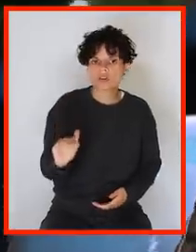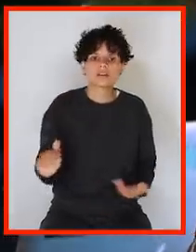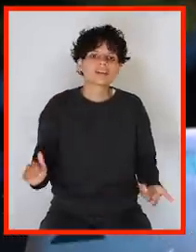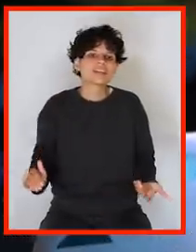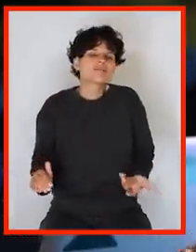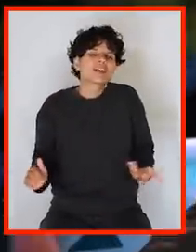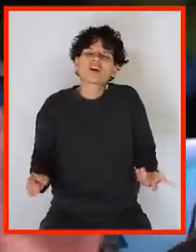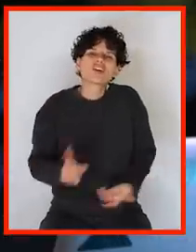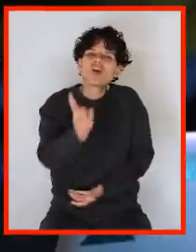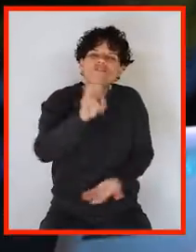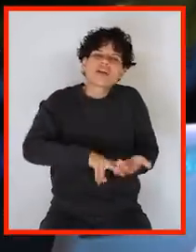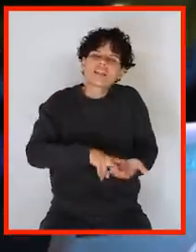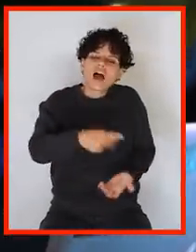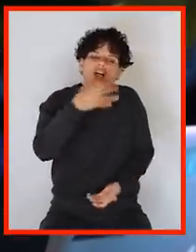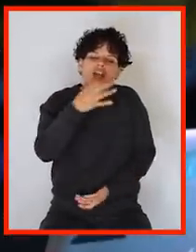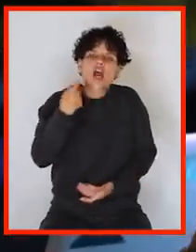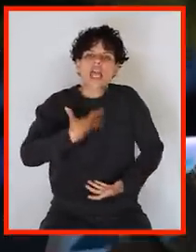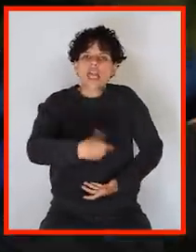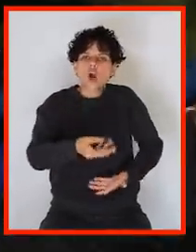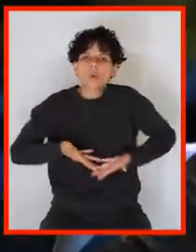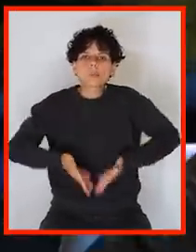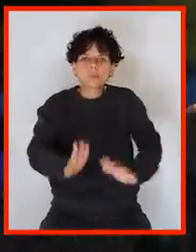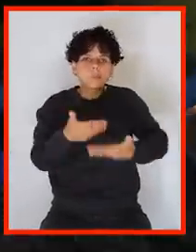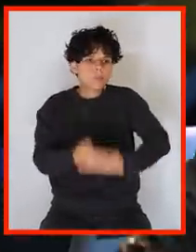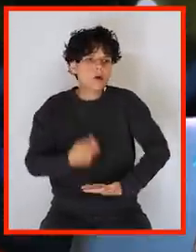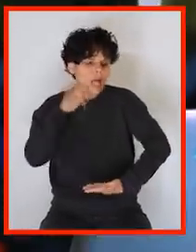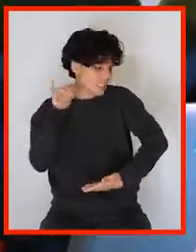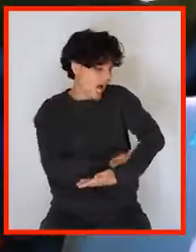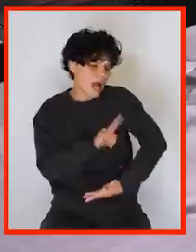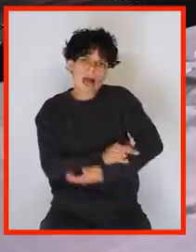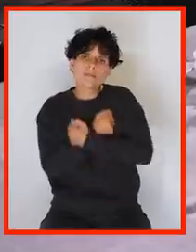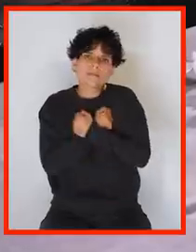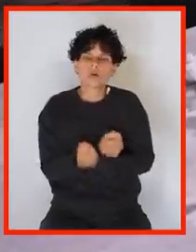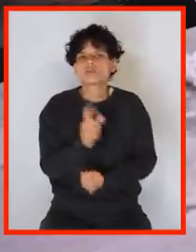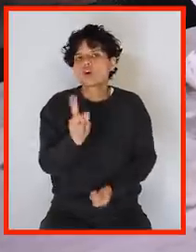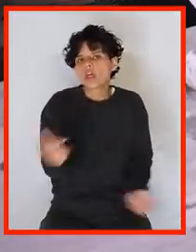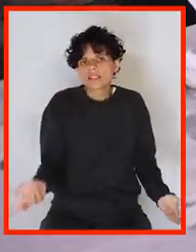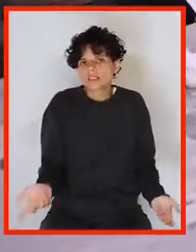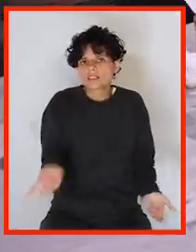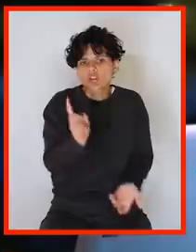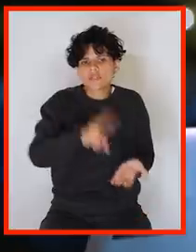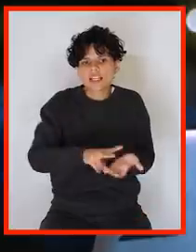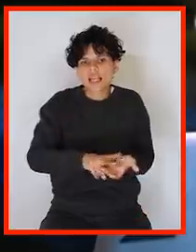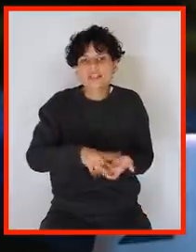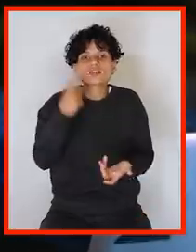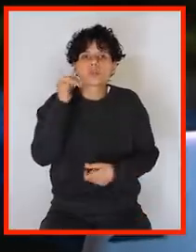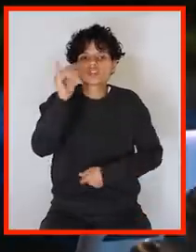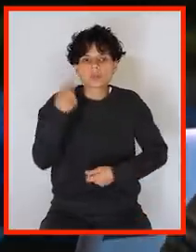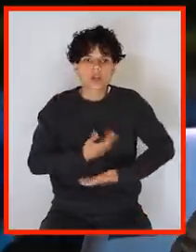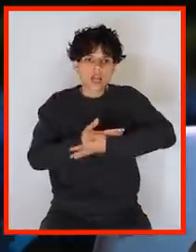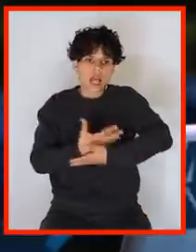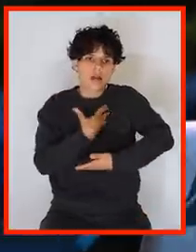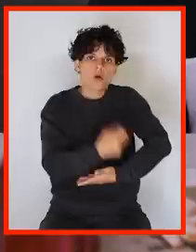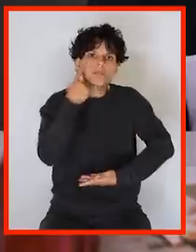po. Pero tú no digáis así como que, ay, nace tu hijo, lo amáis así de una. Lo amáis, como un amor como